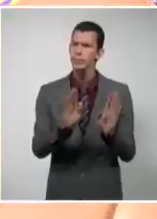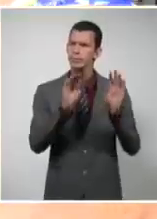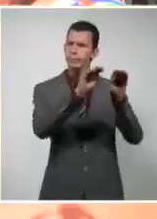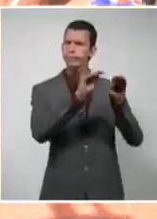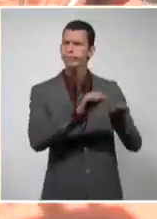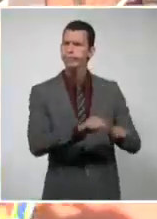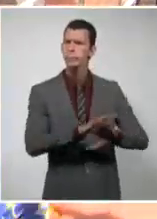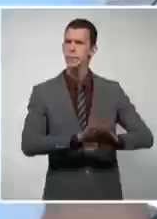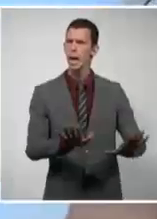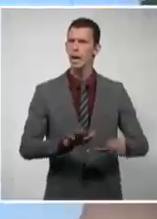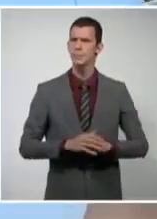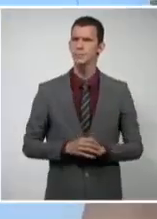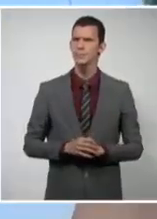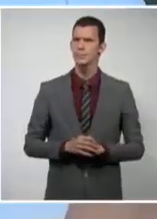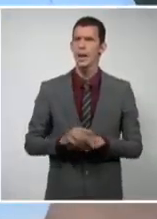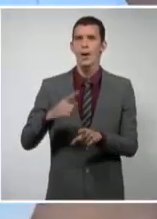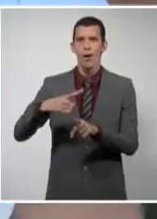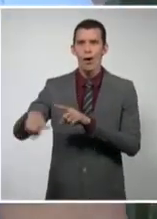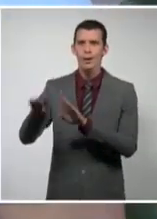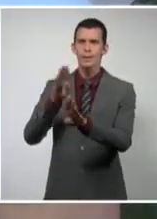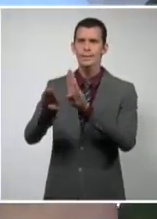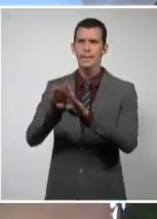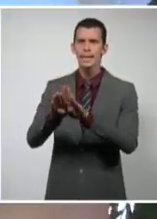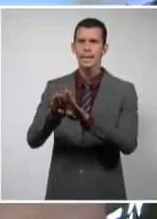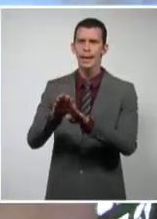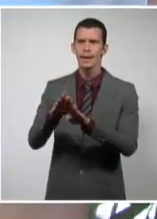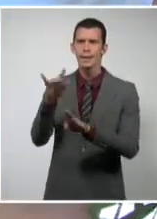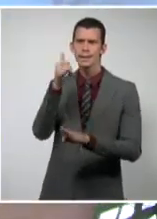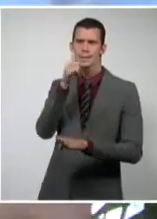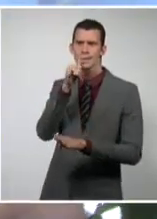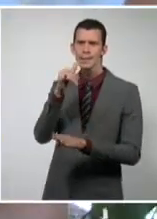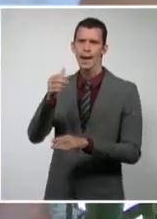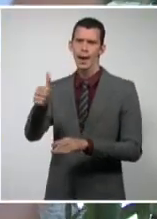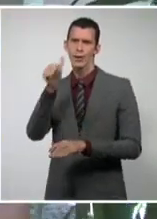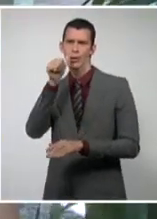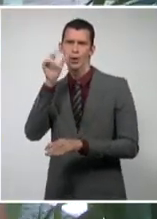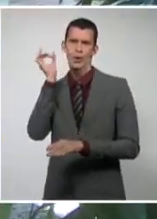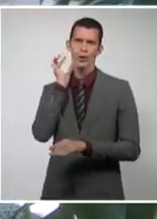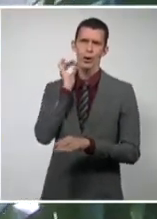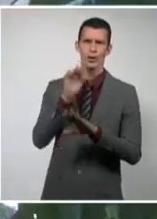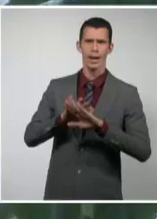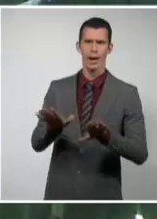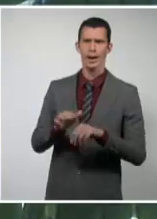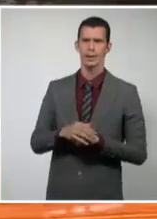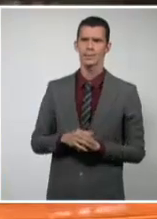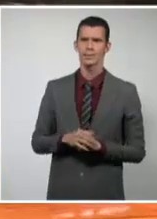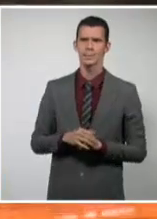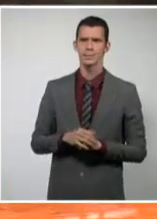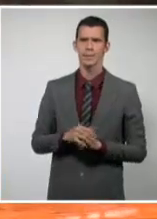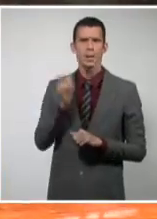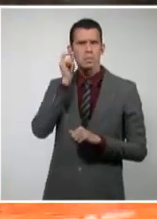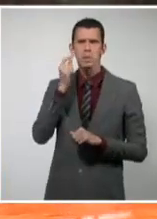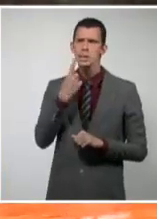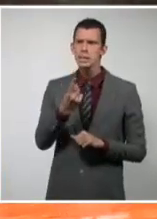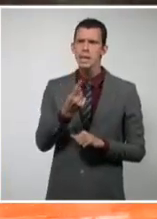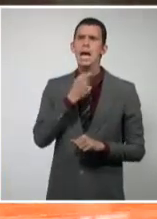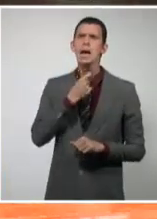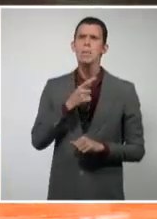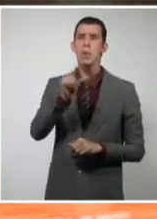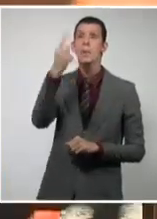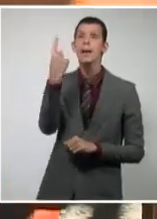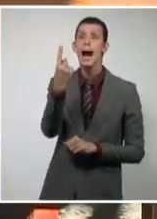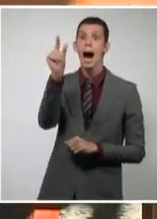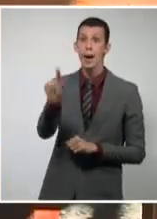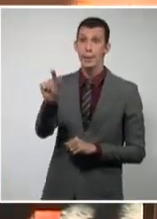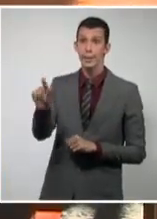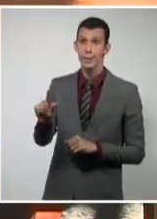que solo venden bebidas y cigarros. Las bebidas se están vendiendo una botella por cada cliente y la cerveza cuando